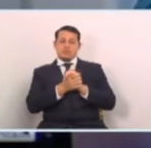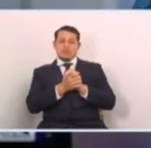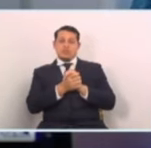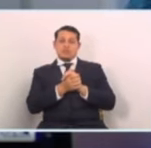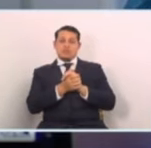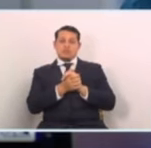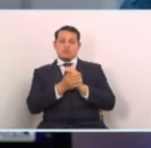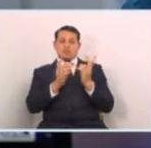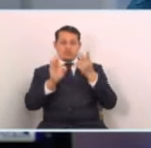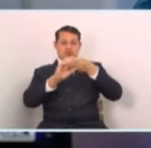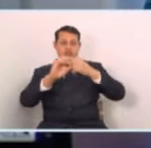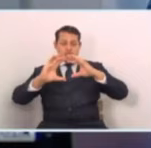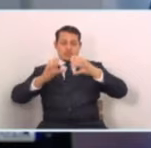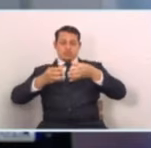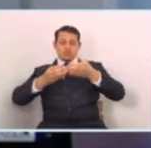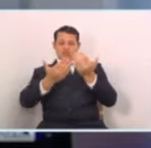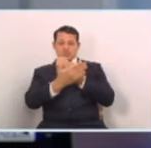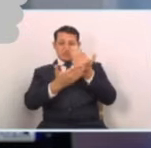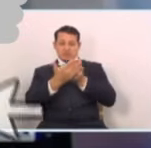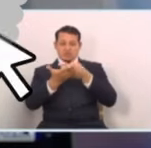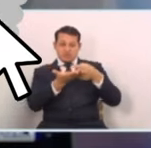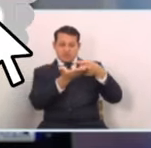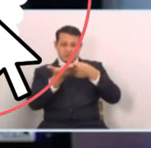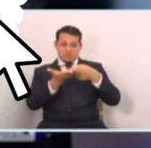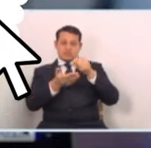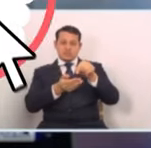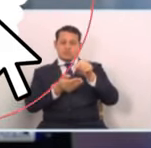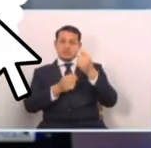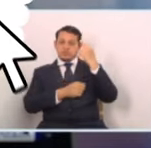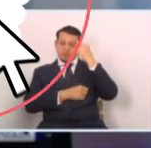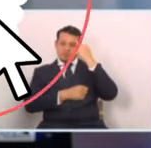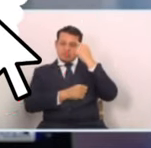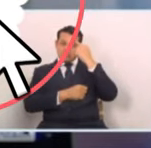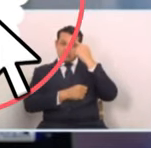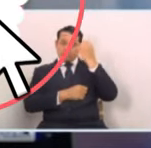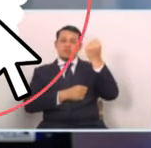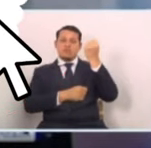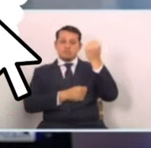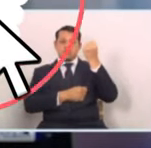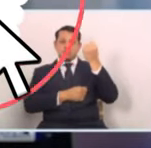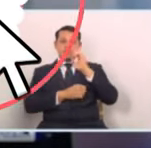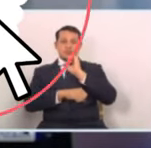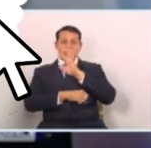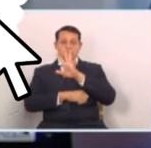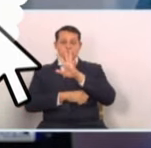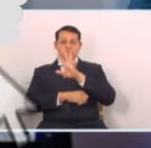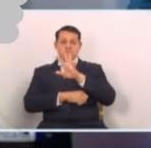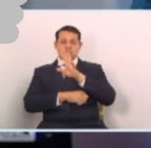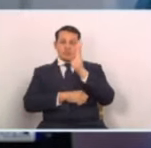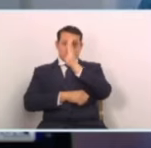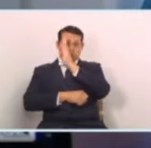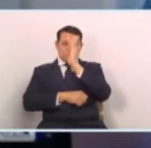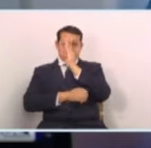trámite, pase a la comisión correspondiente. Me parece muy importante decir que por